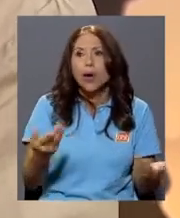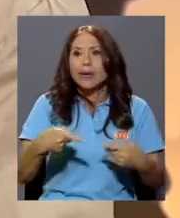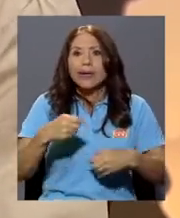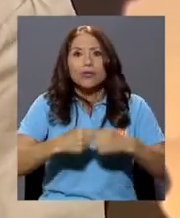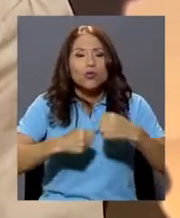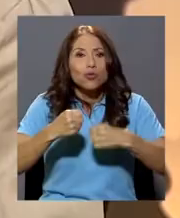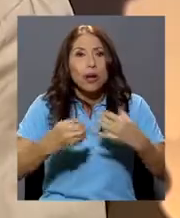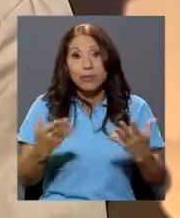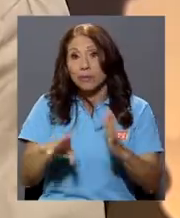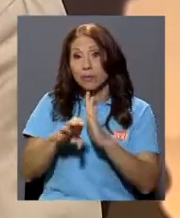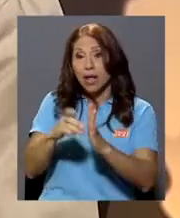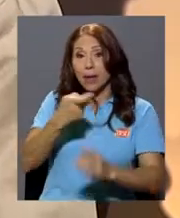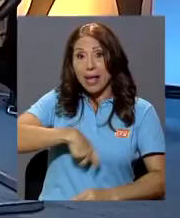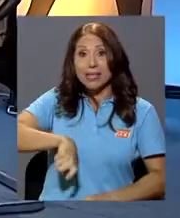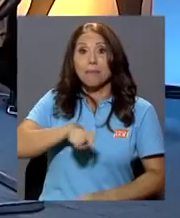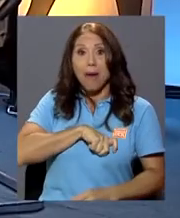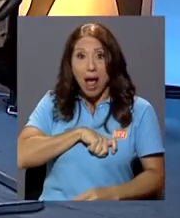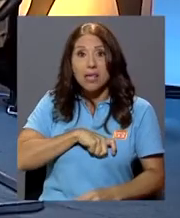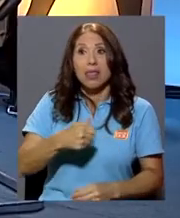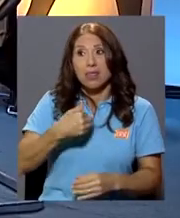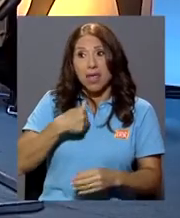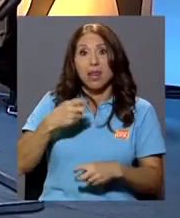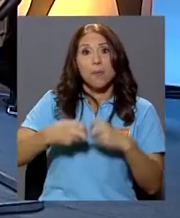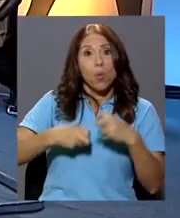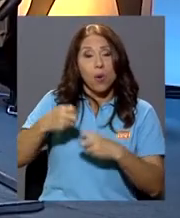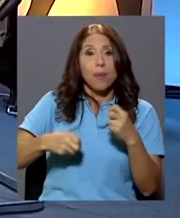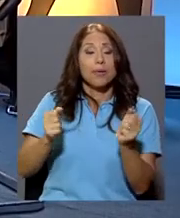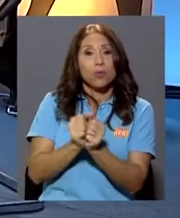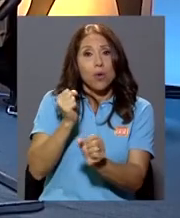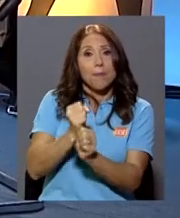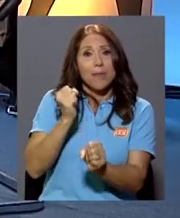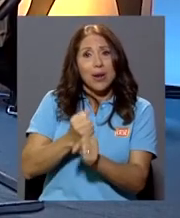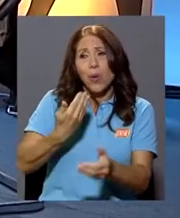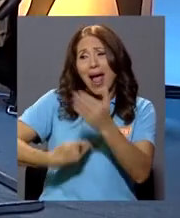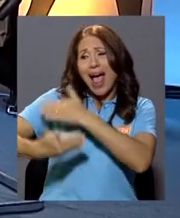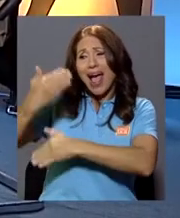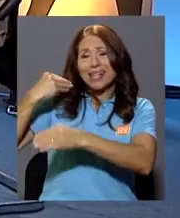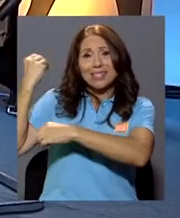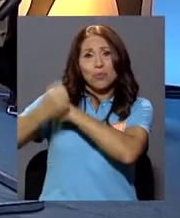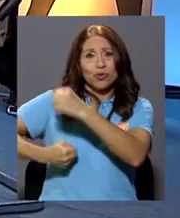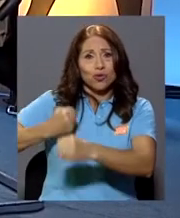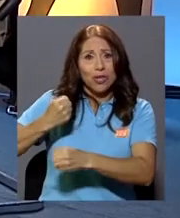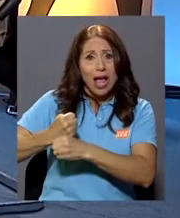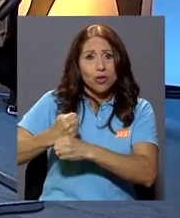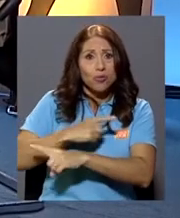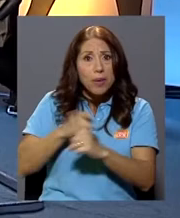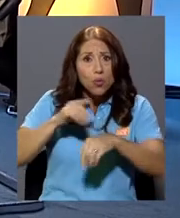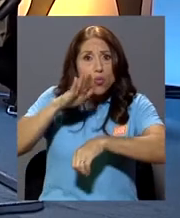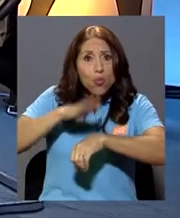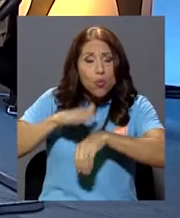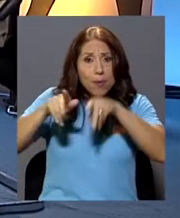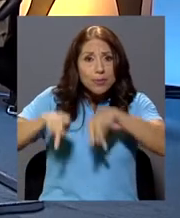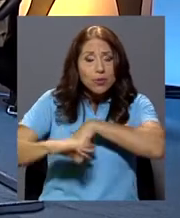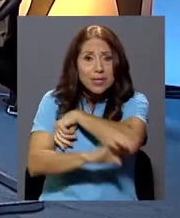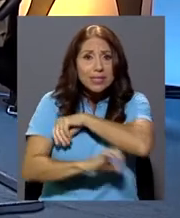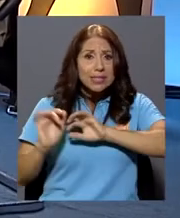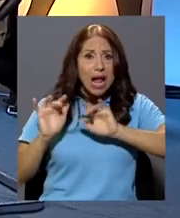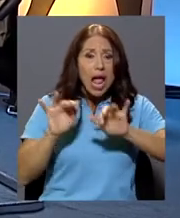por ejemplo, España es un país que tiene paro estructural desde hace años, por no decir décadas, y no es el fenómeno inmigratorio el que lo ha